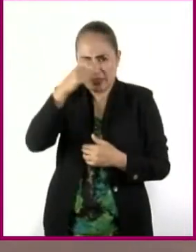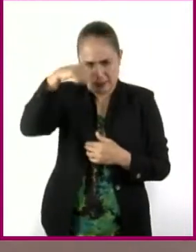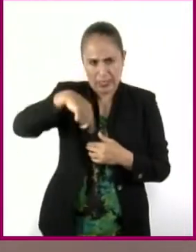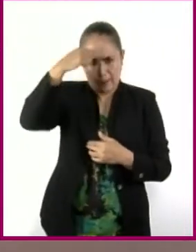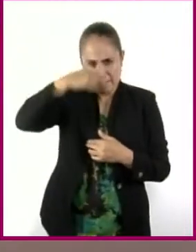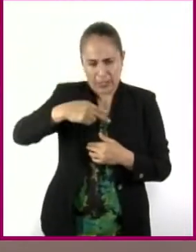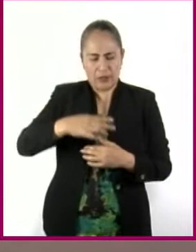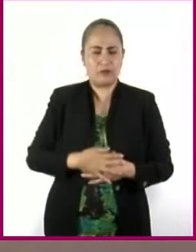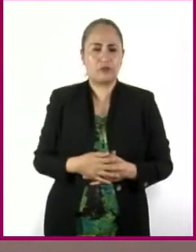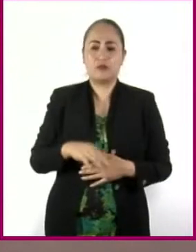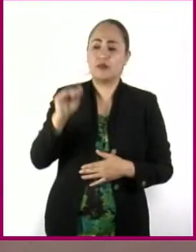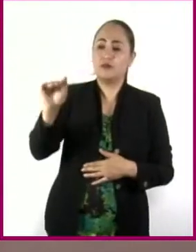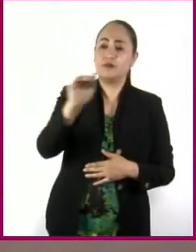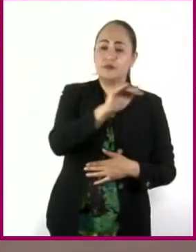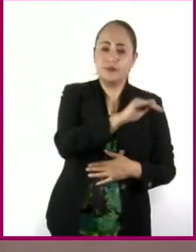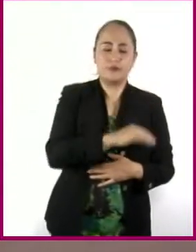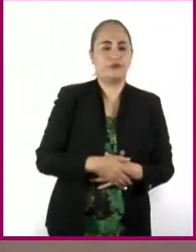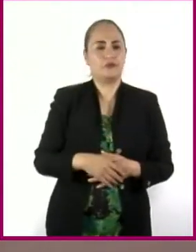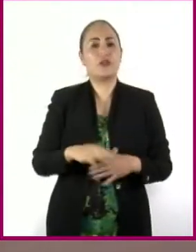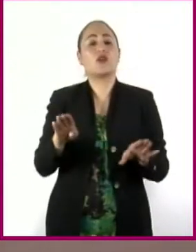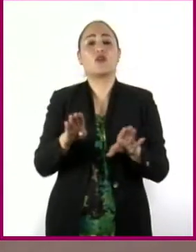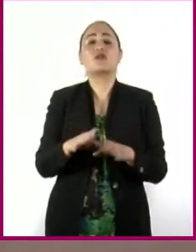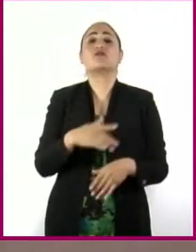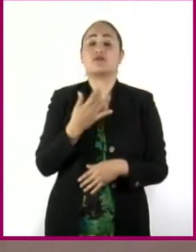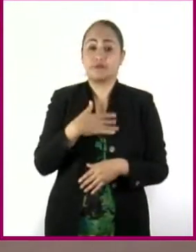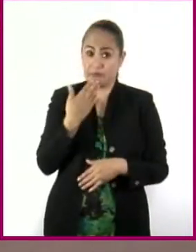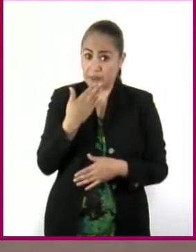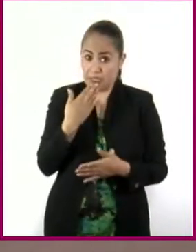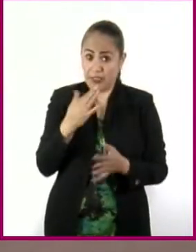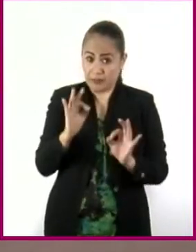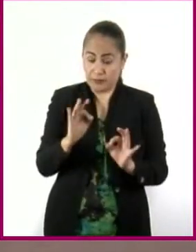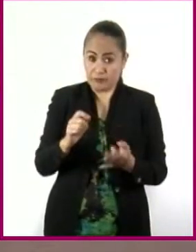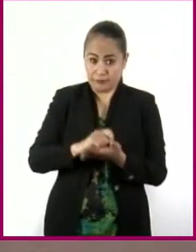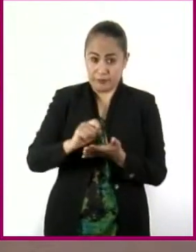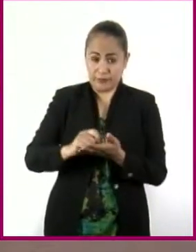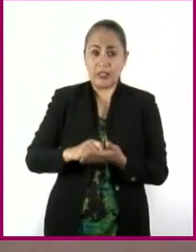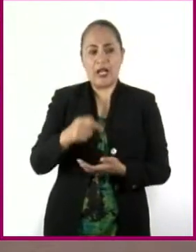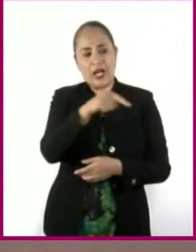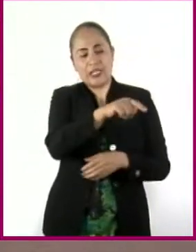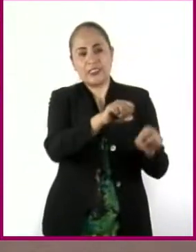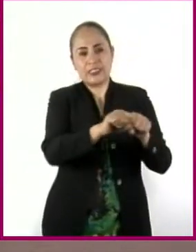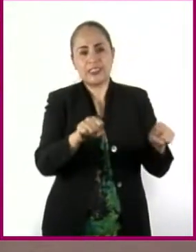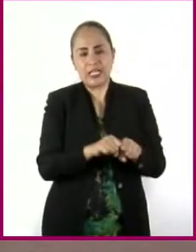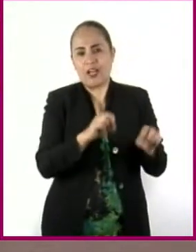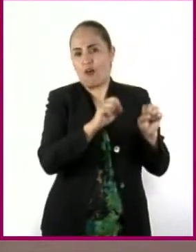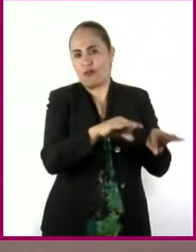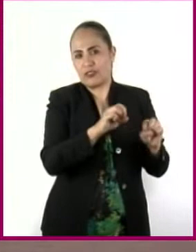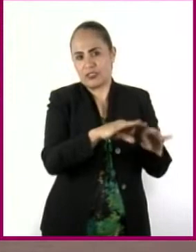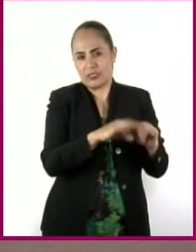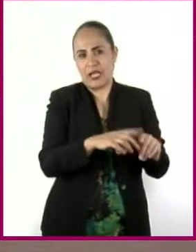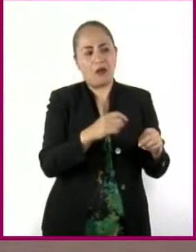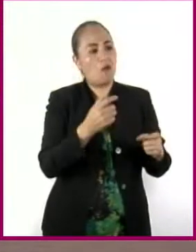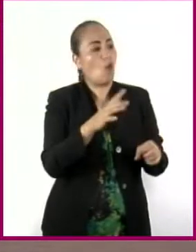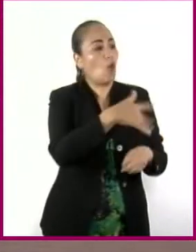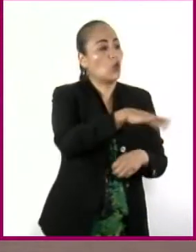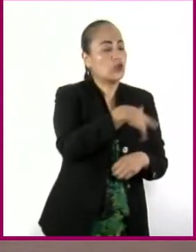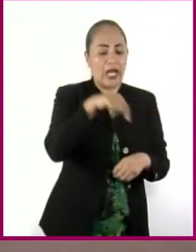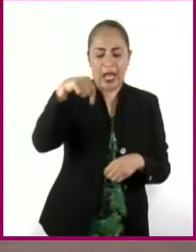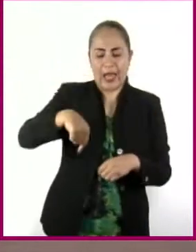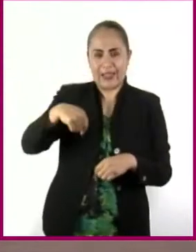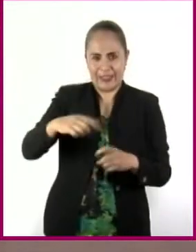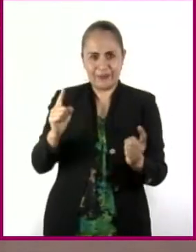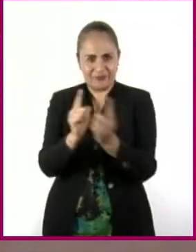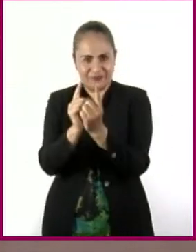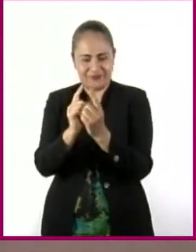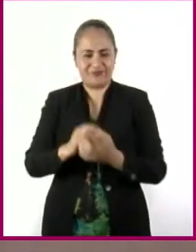Fernanda, Alfredo, chicos, ¿cómo les va? Los busqué en la sala de la redacción, pero me dijeron que acá los encontraría. ¿Cómo estás? Sí, hola,